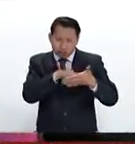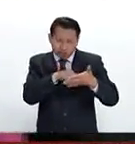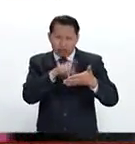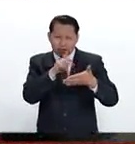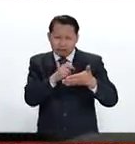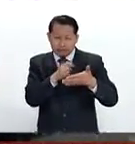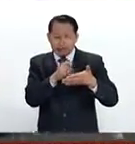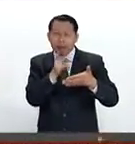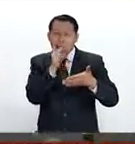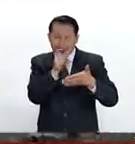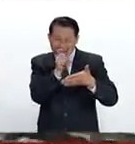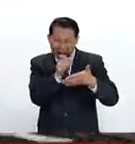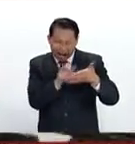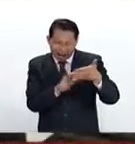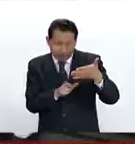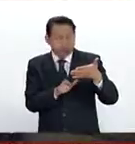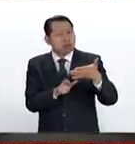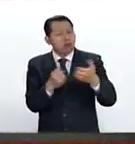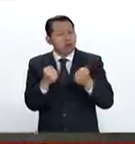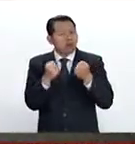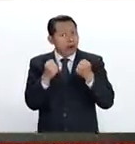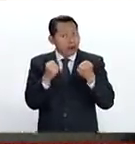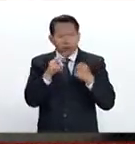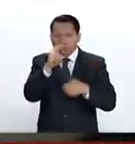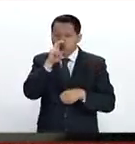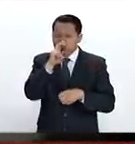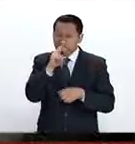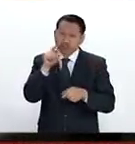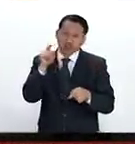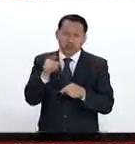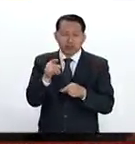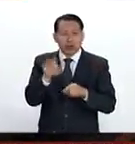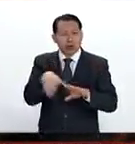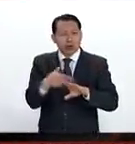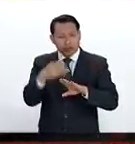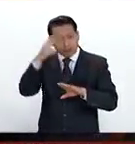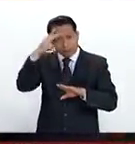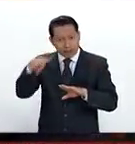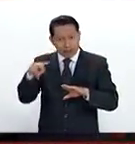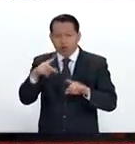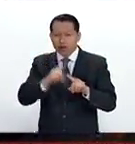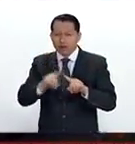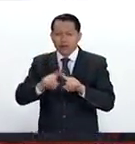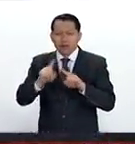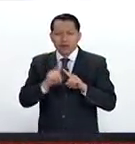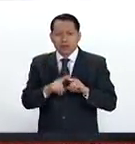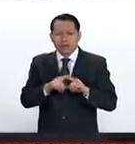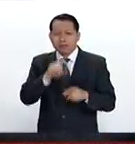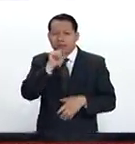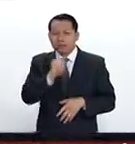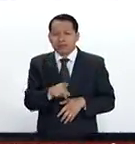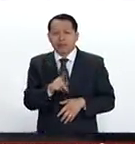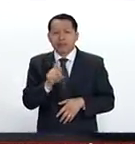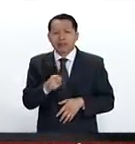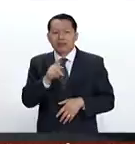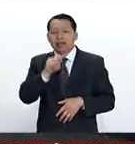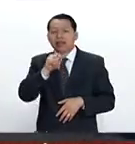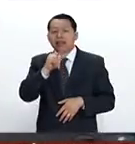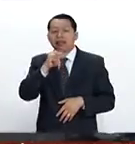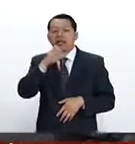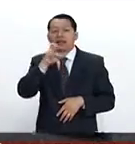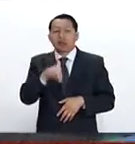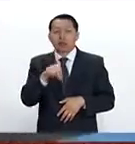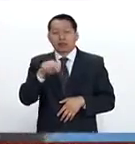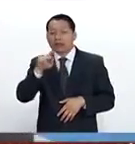es sumamente agresivo y lesivo para los intereses de México y los mexicanos. Entonces vienen Tillerson y Kelly en